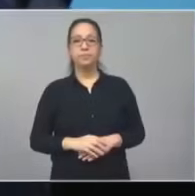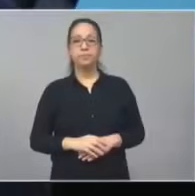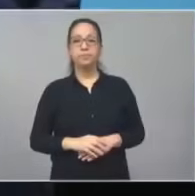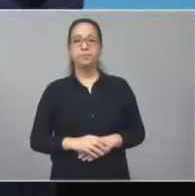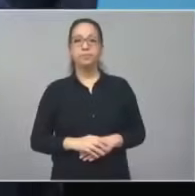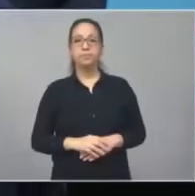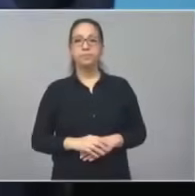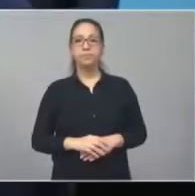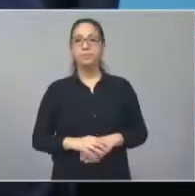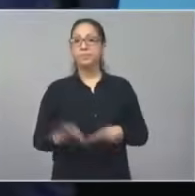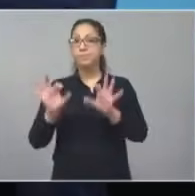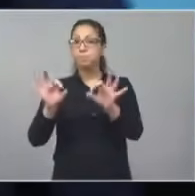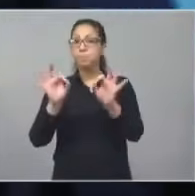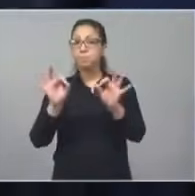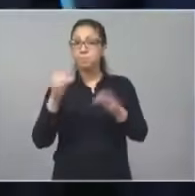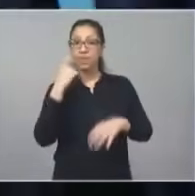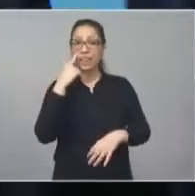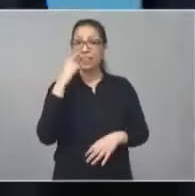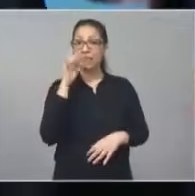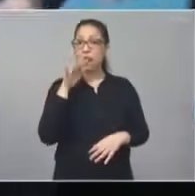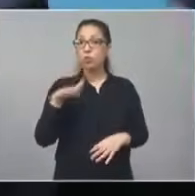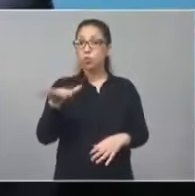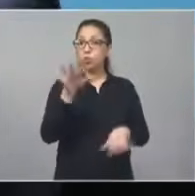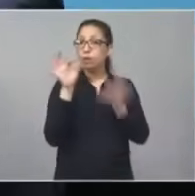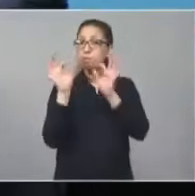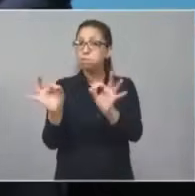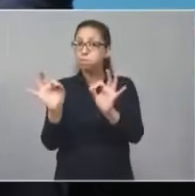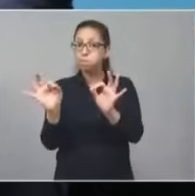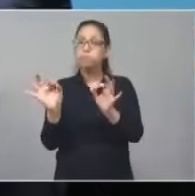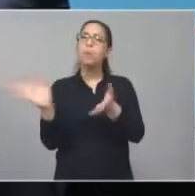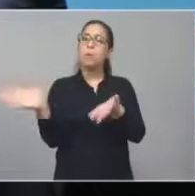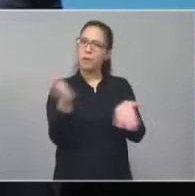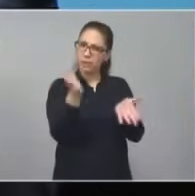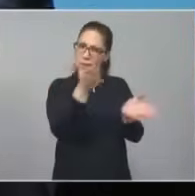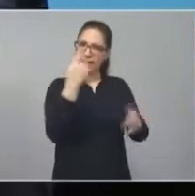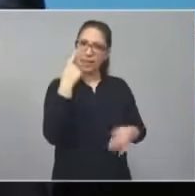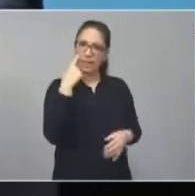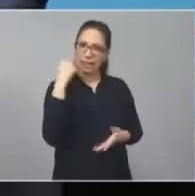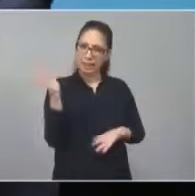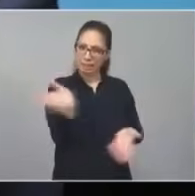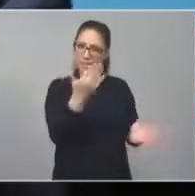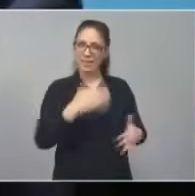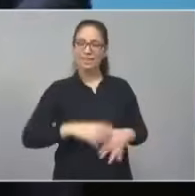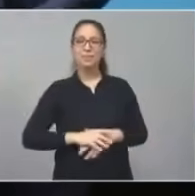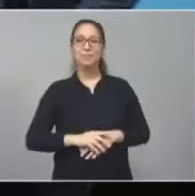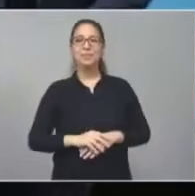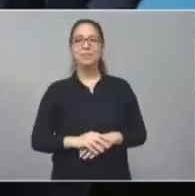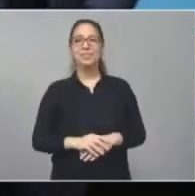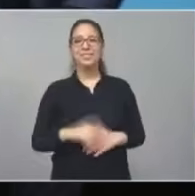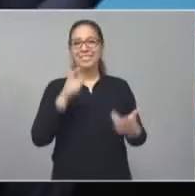Allí va entonces el intendente de Azul. Vaya, vaya, intendente.